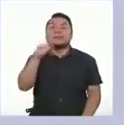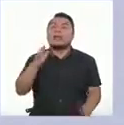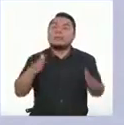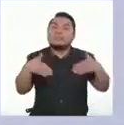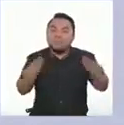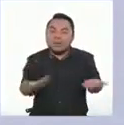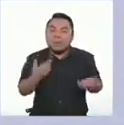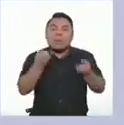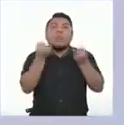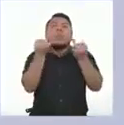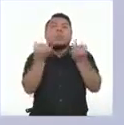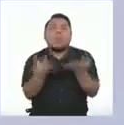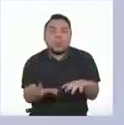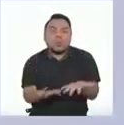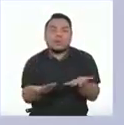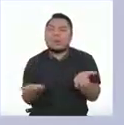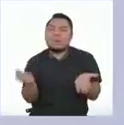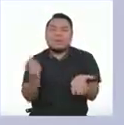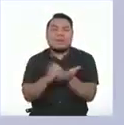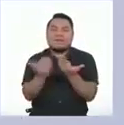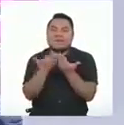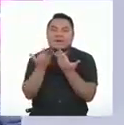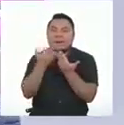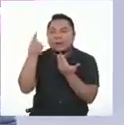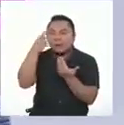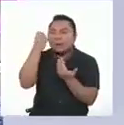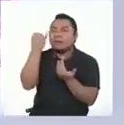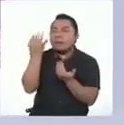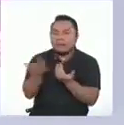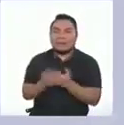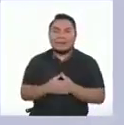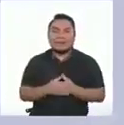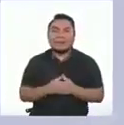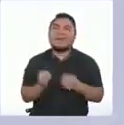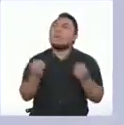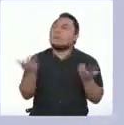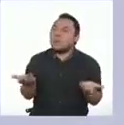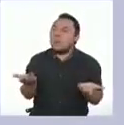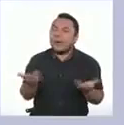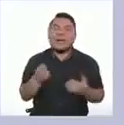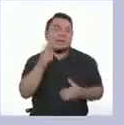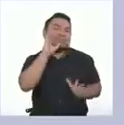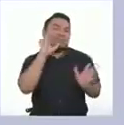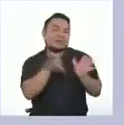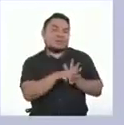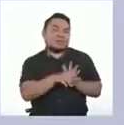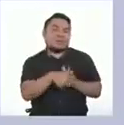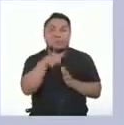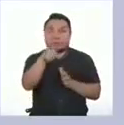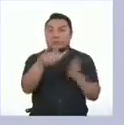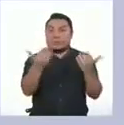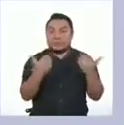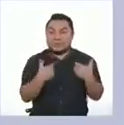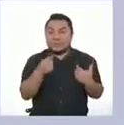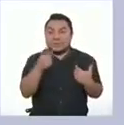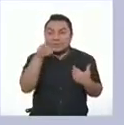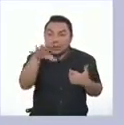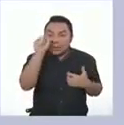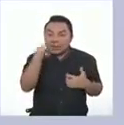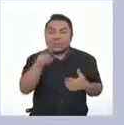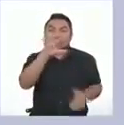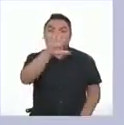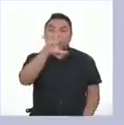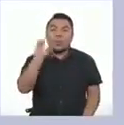que podemos calcular con mayor facilidad. ¿Cómo así? Por ejemplo, si queremos hallar